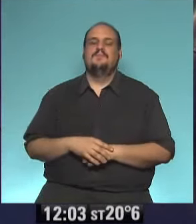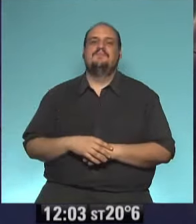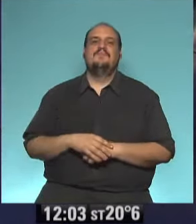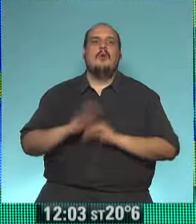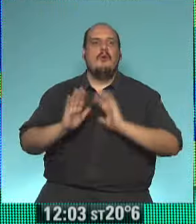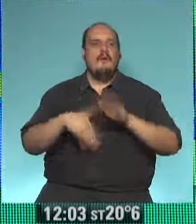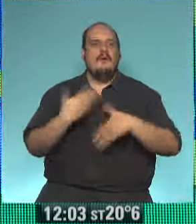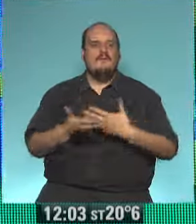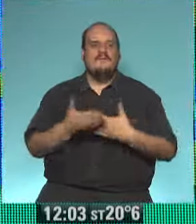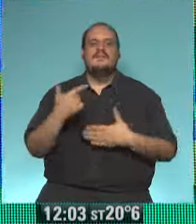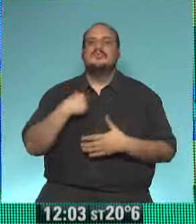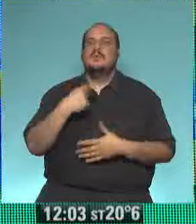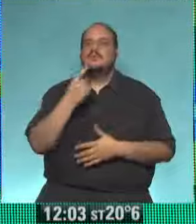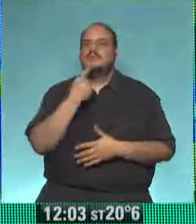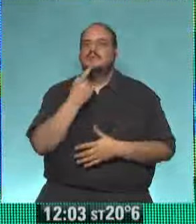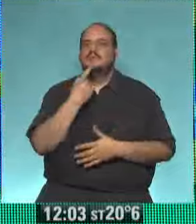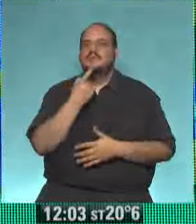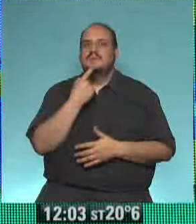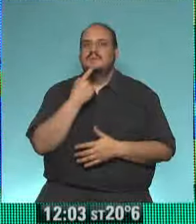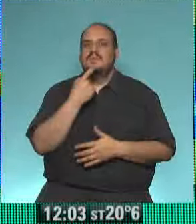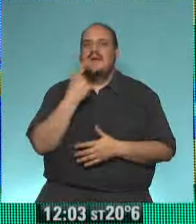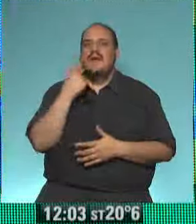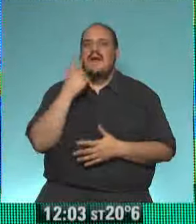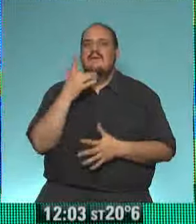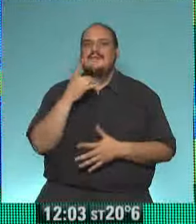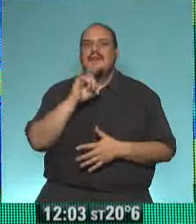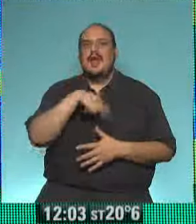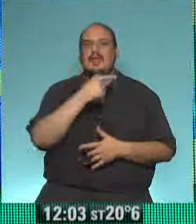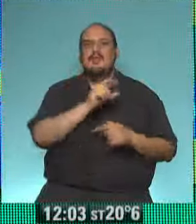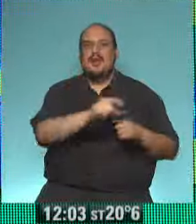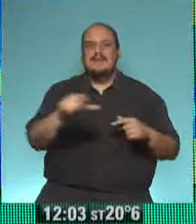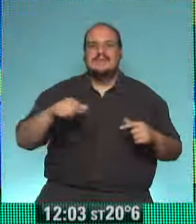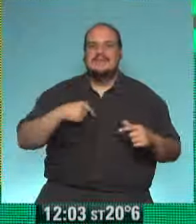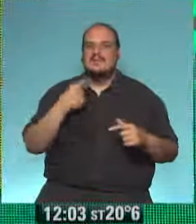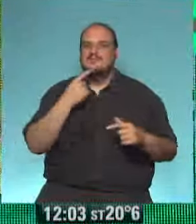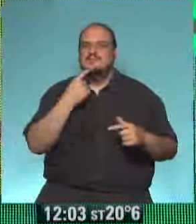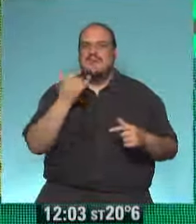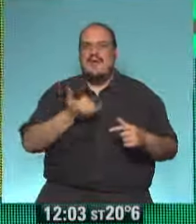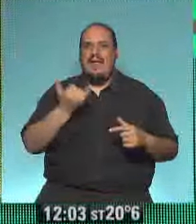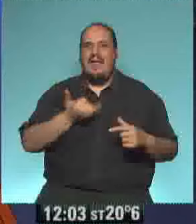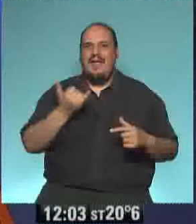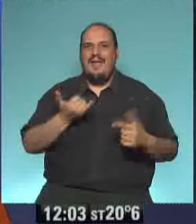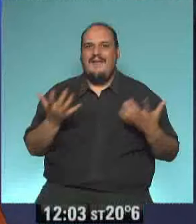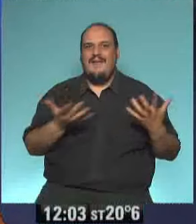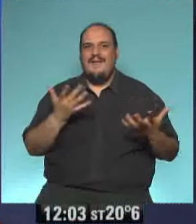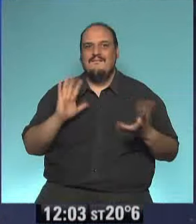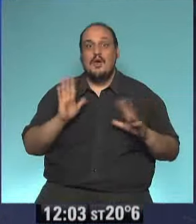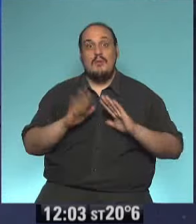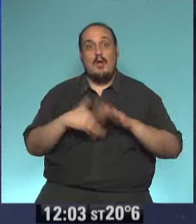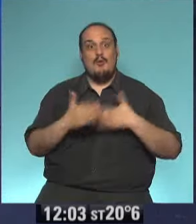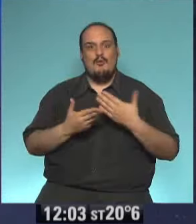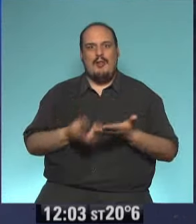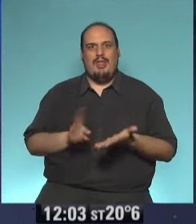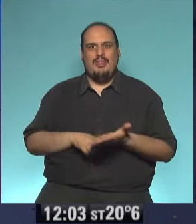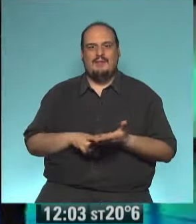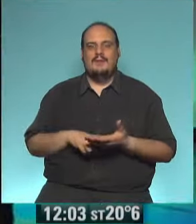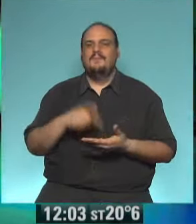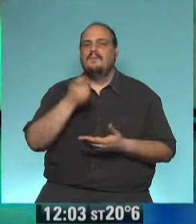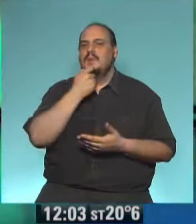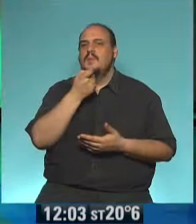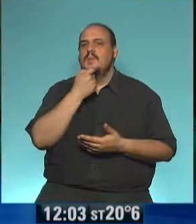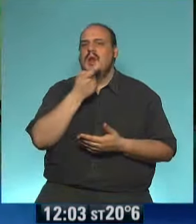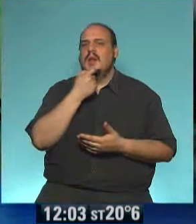Me quedé con una intriga de saber cómo lo que pasaba en los otros casilleros. Ay, es verdad, ¿no? Para volver a jugar alguna vez. Por ejemplo,